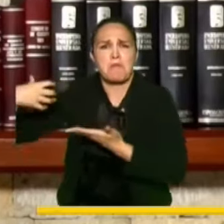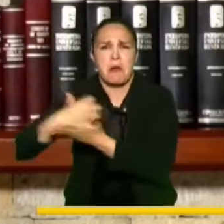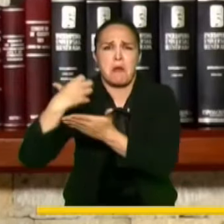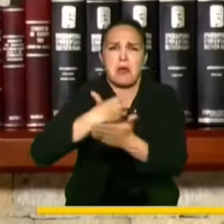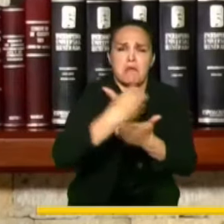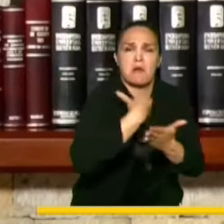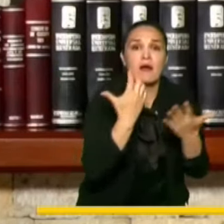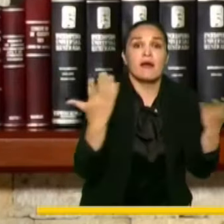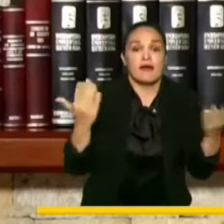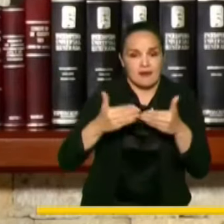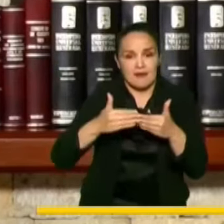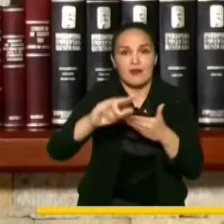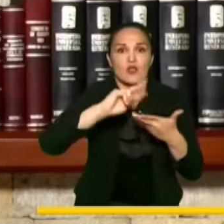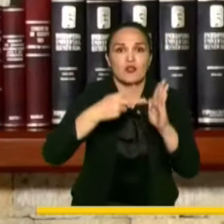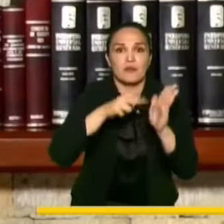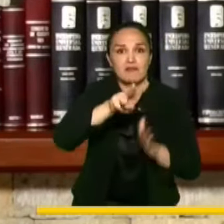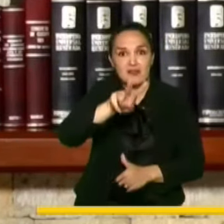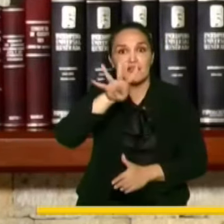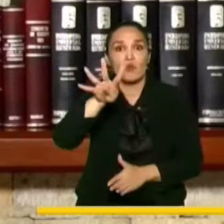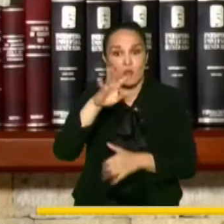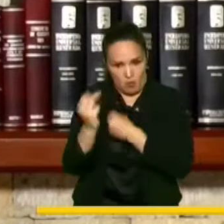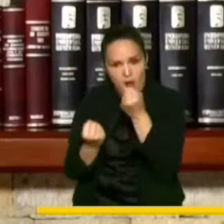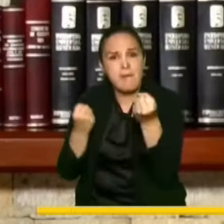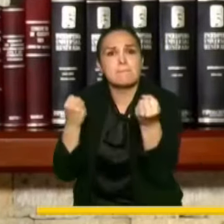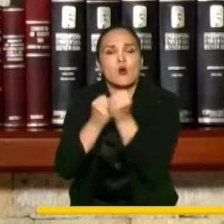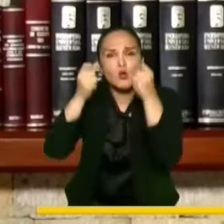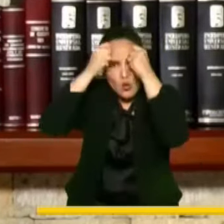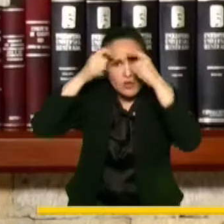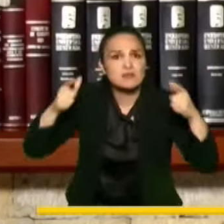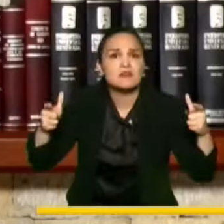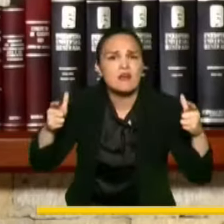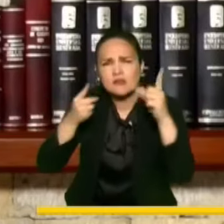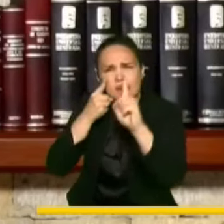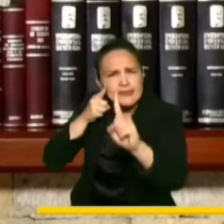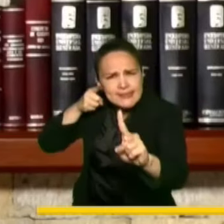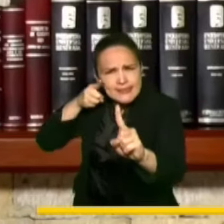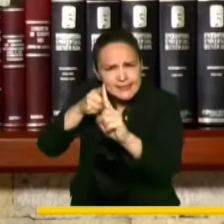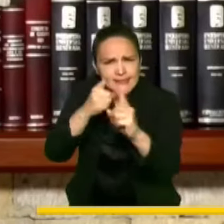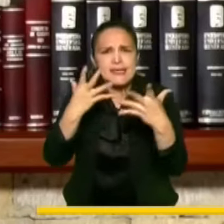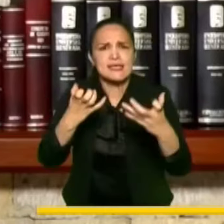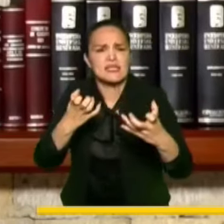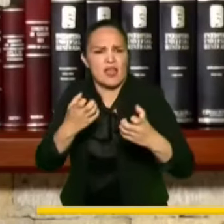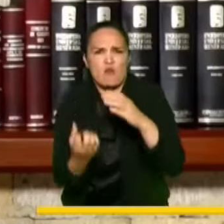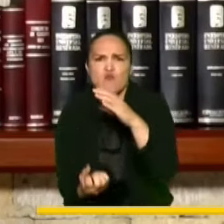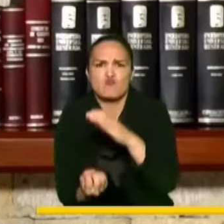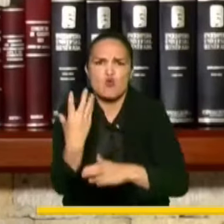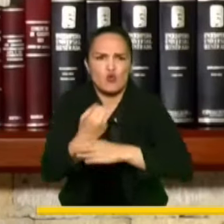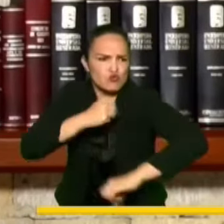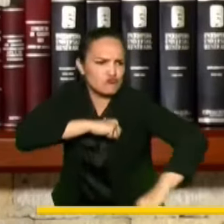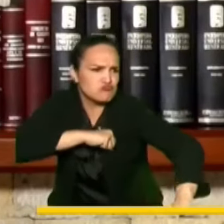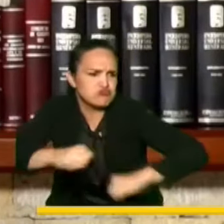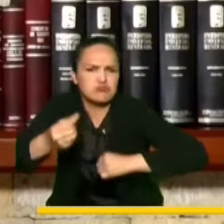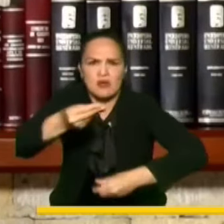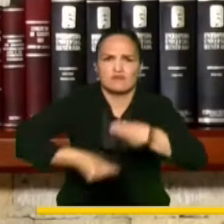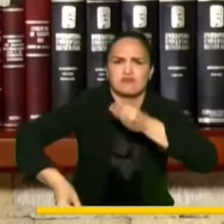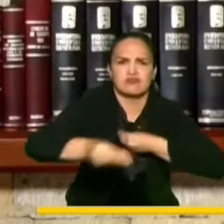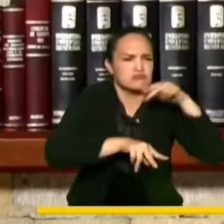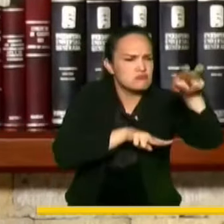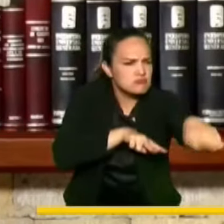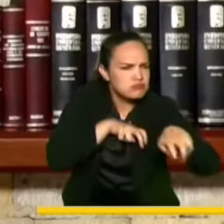el 2024 con apoyo estatal un fuerte impulso a la economía productiva,